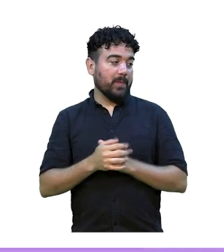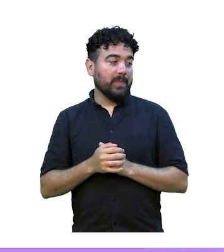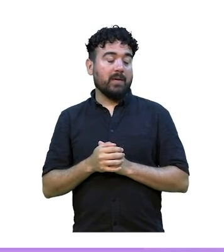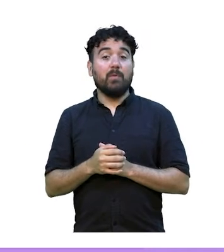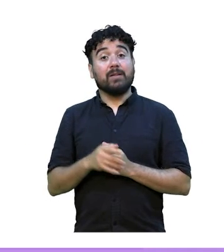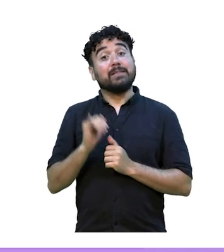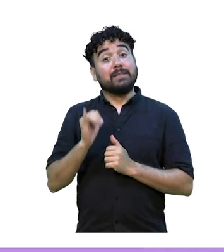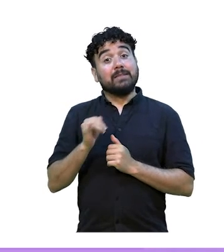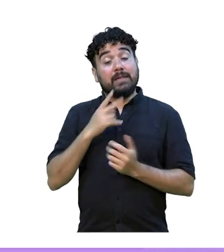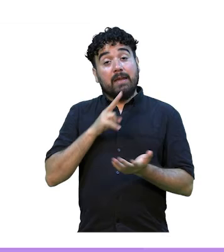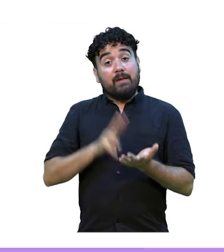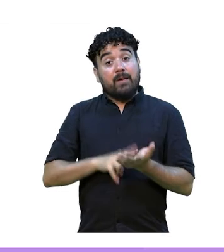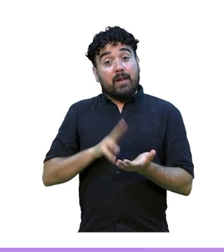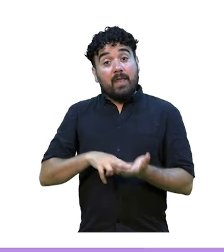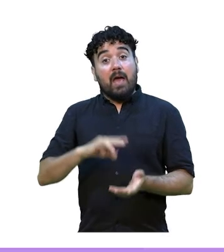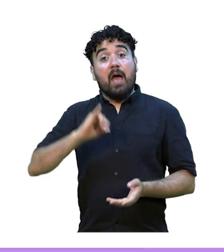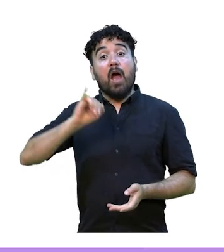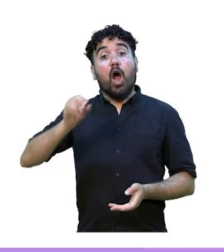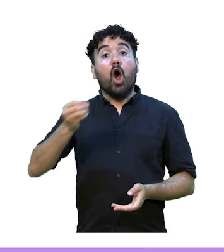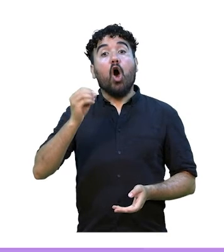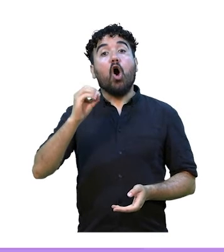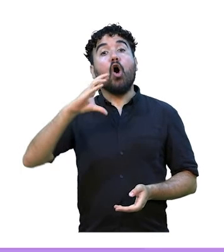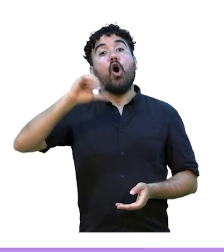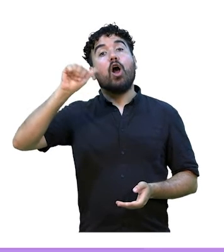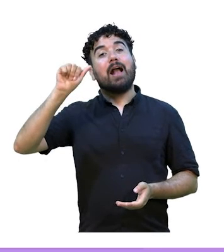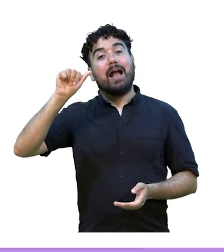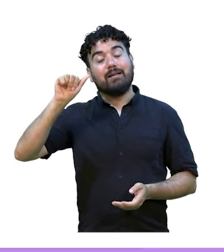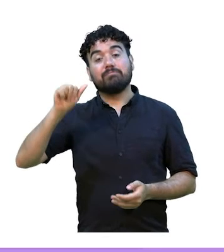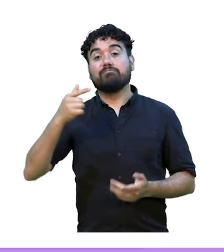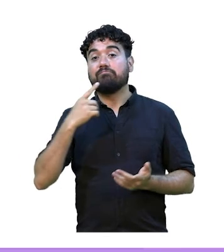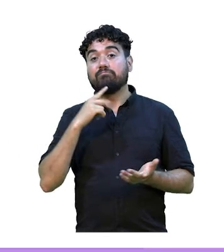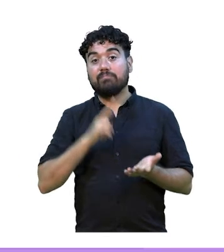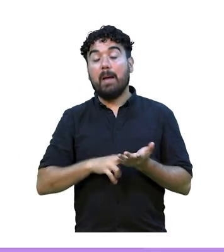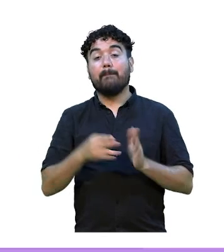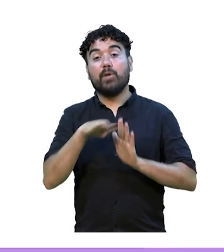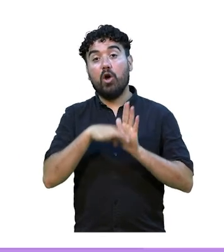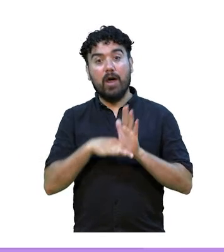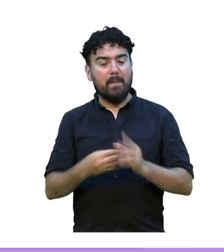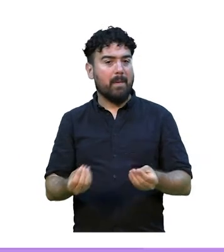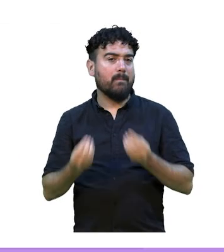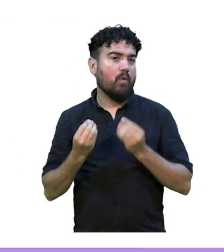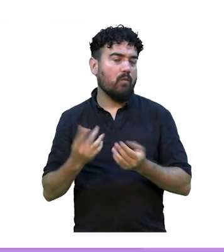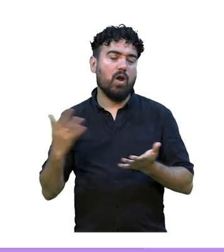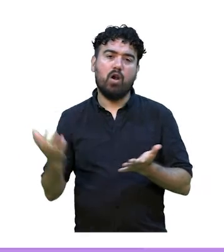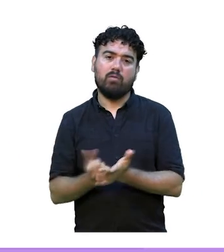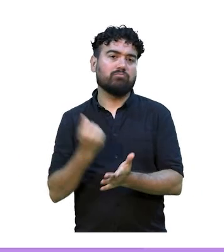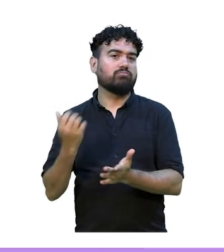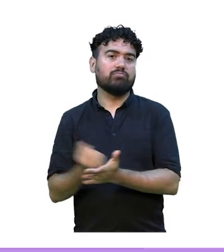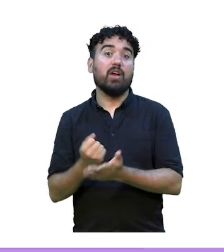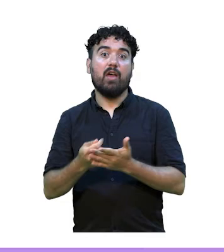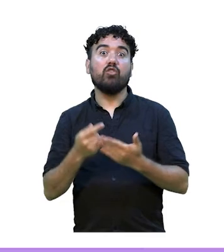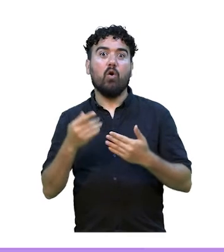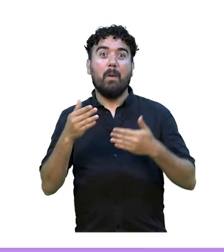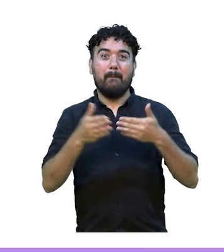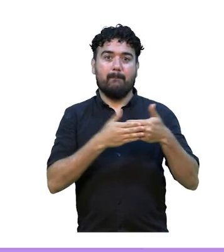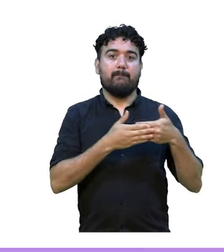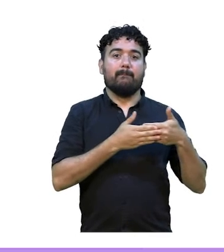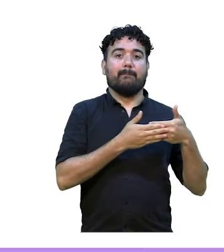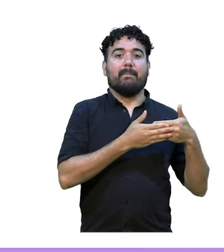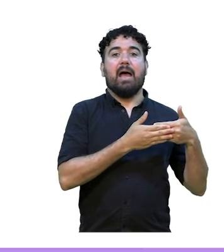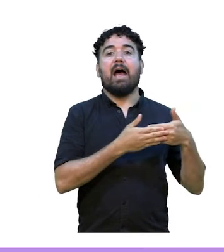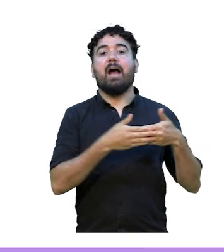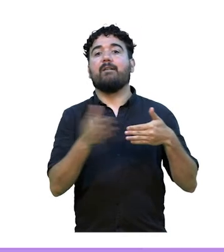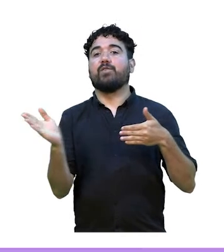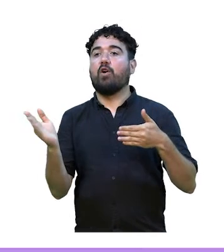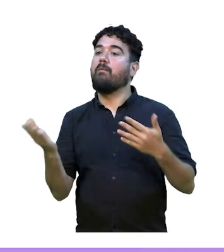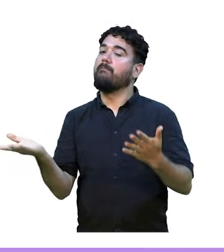esto termino, porque si bien es cierto, la JOCA es un programa muy exitoso que yo siempre he celebrado, porque abrió